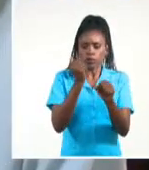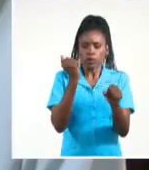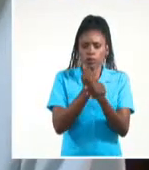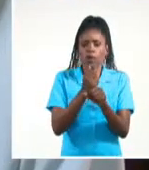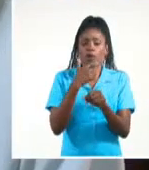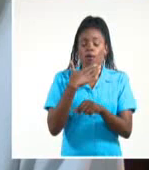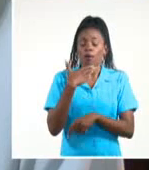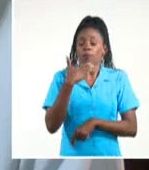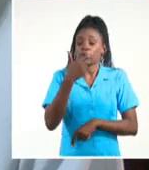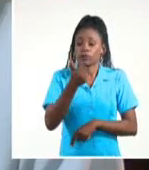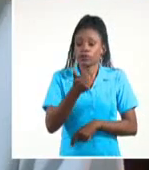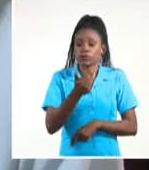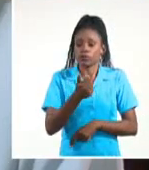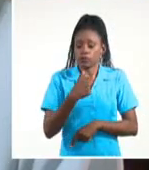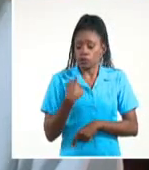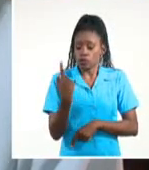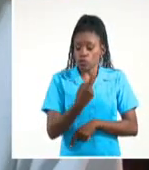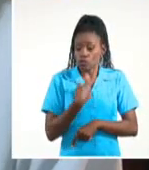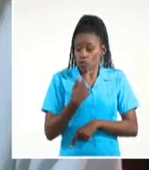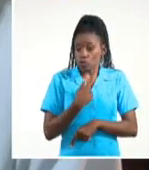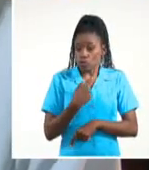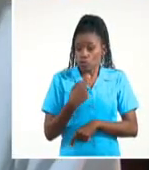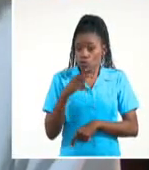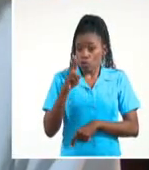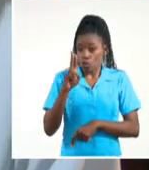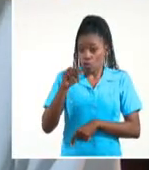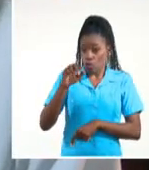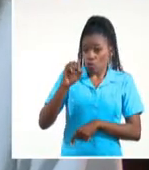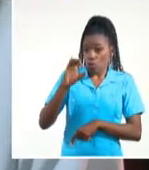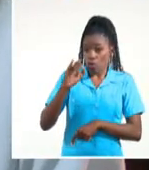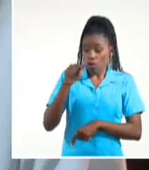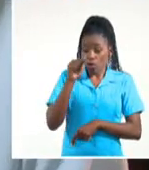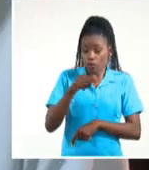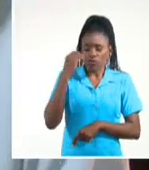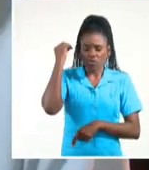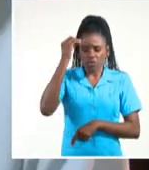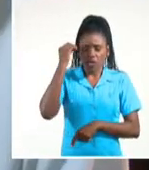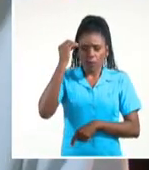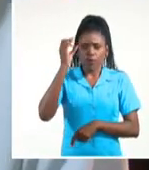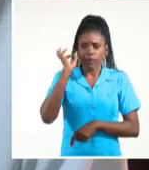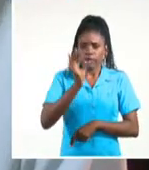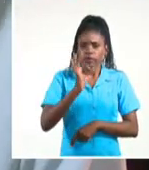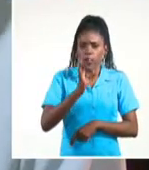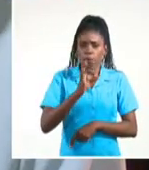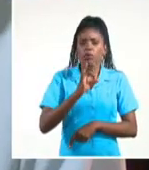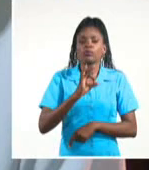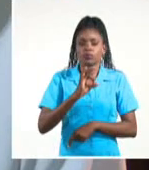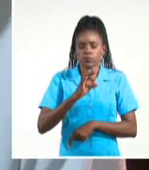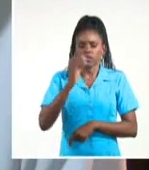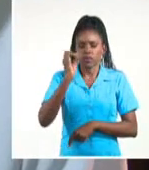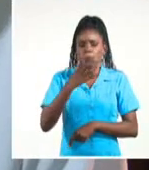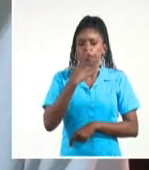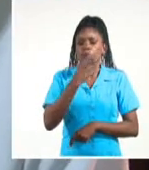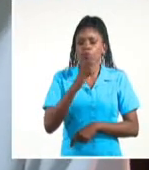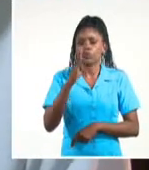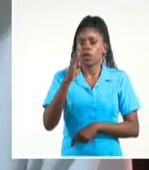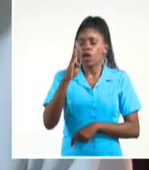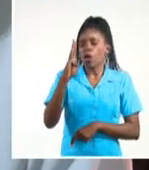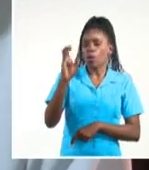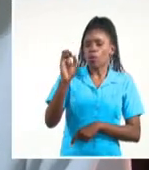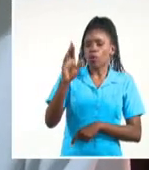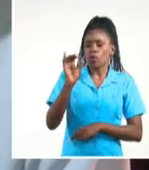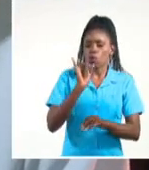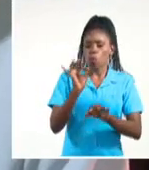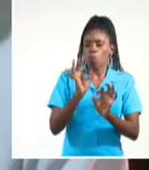esencial. Nosotros en la Unión de Escritores y Artistas de Cuba hemos creído siempre en el bolero y en preservar, al igual que